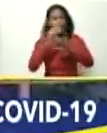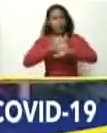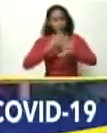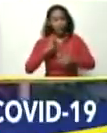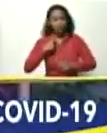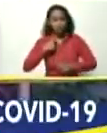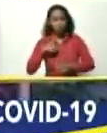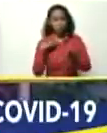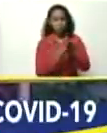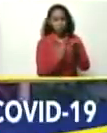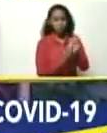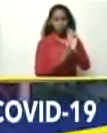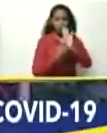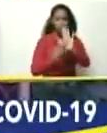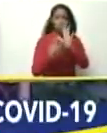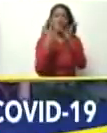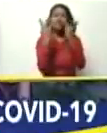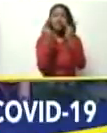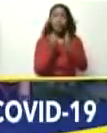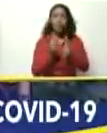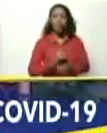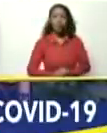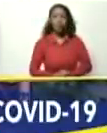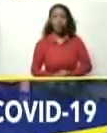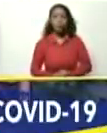mostrar los números